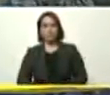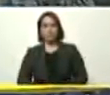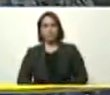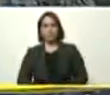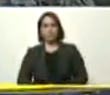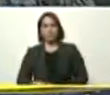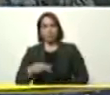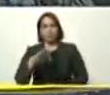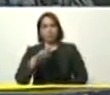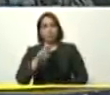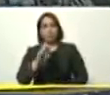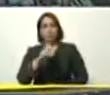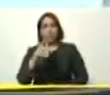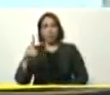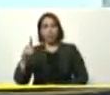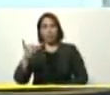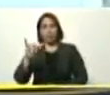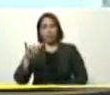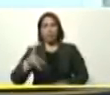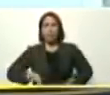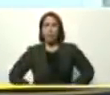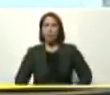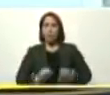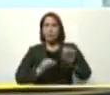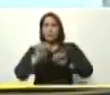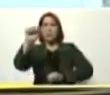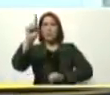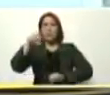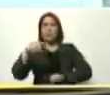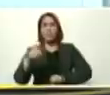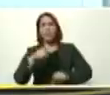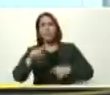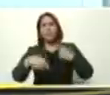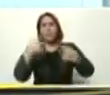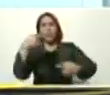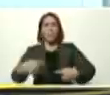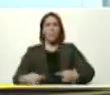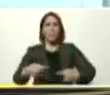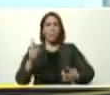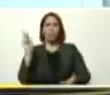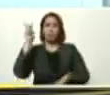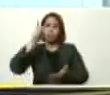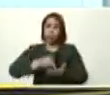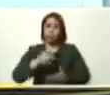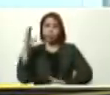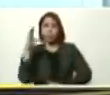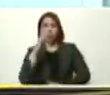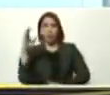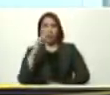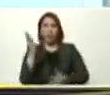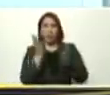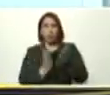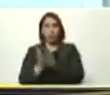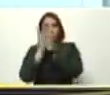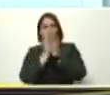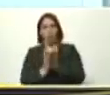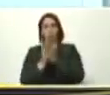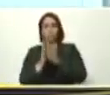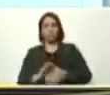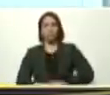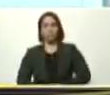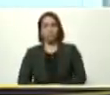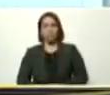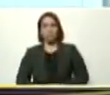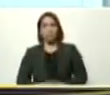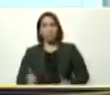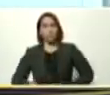Freddy nació en San Cristóbal, luego vino a estudiar a Caracas, estudió en Caracas Ruperto, lo ayudó